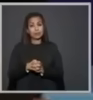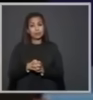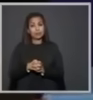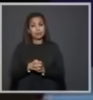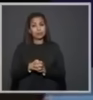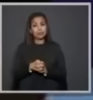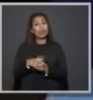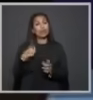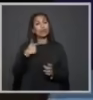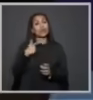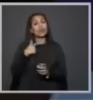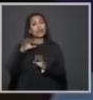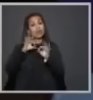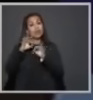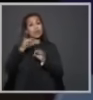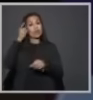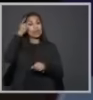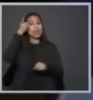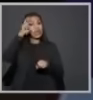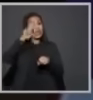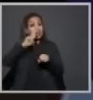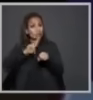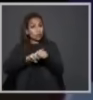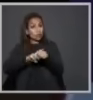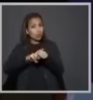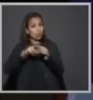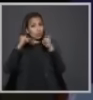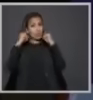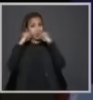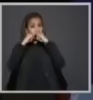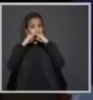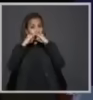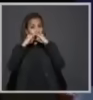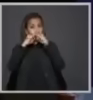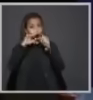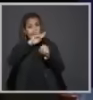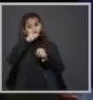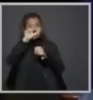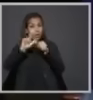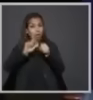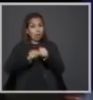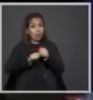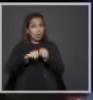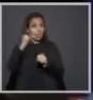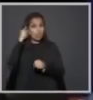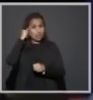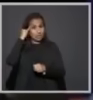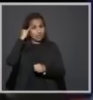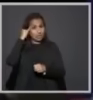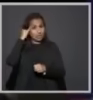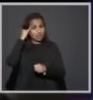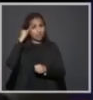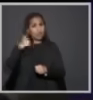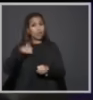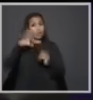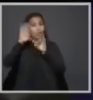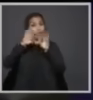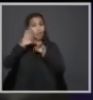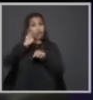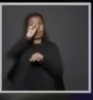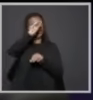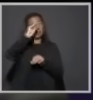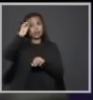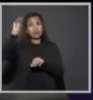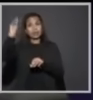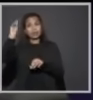del Instituto Nacional Indigenista. Trabajé 6 años en comunidades indígenas